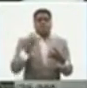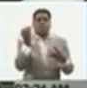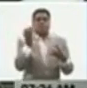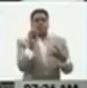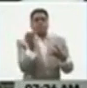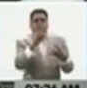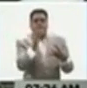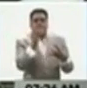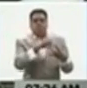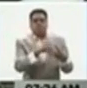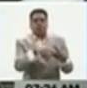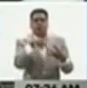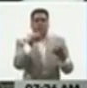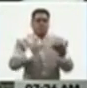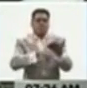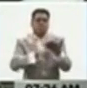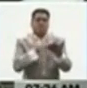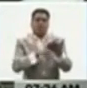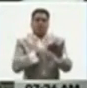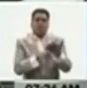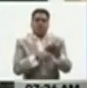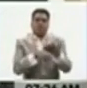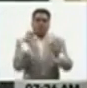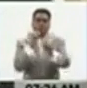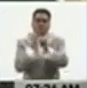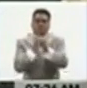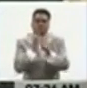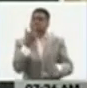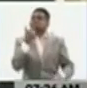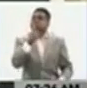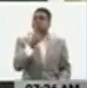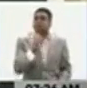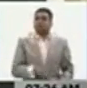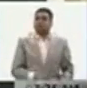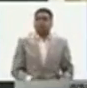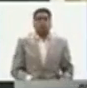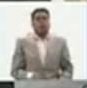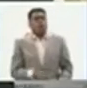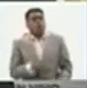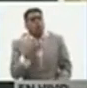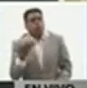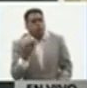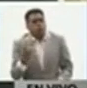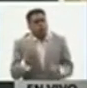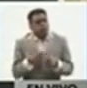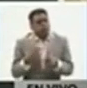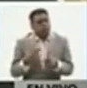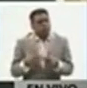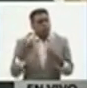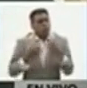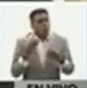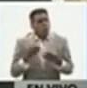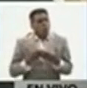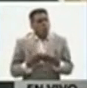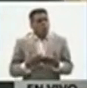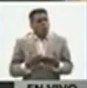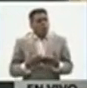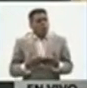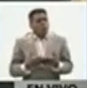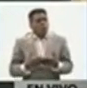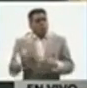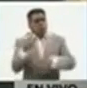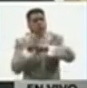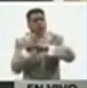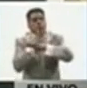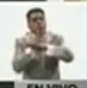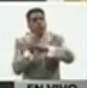Es decir, ¿cómo se puede hablar de dictadura? ¿Cómo se puede hablar de un régimen que censura cuando hay una explosión de la comunicación a través de los nuevos medios? Creo que tu pregunta,